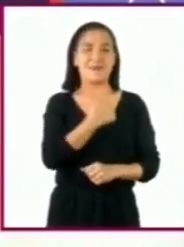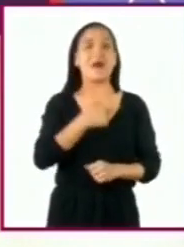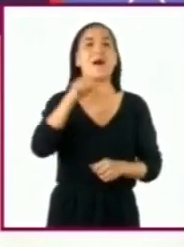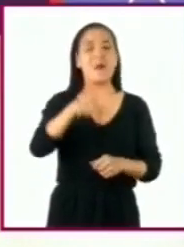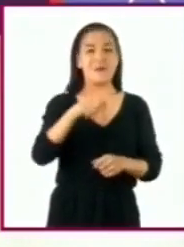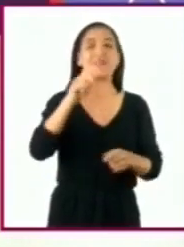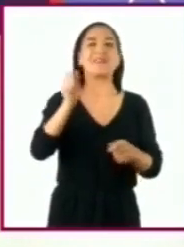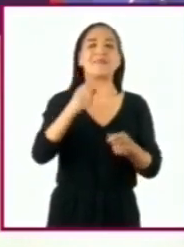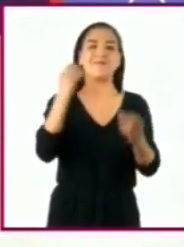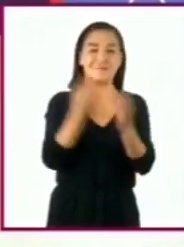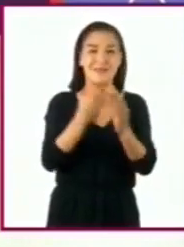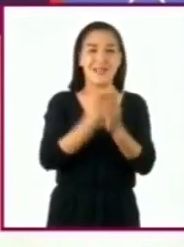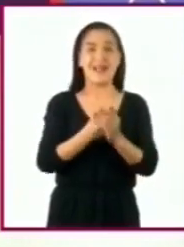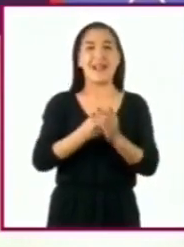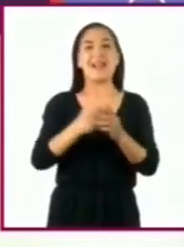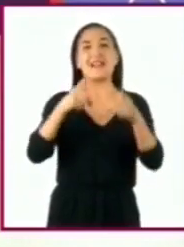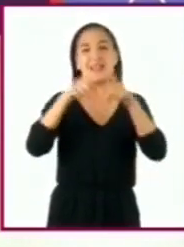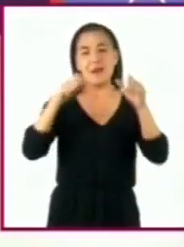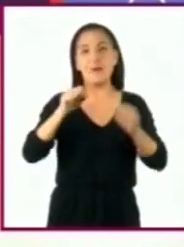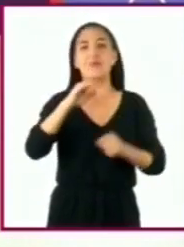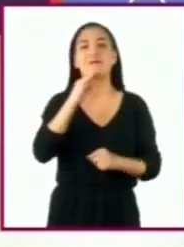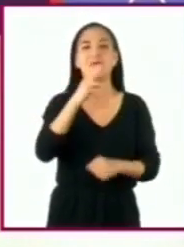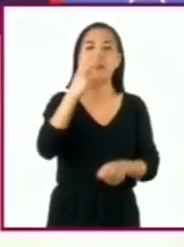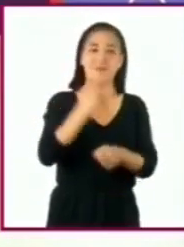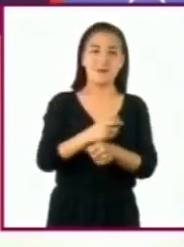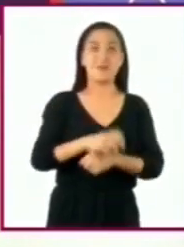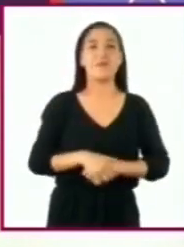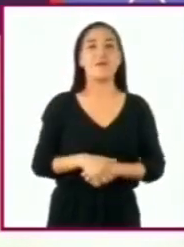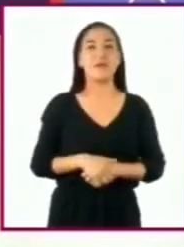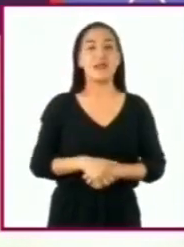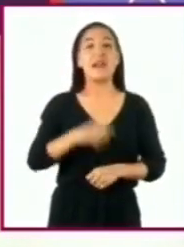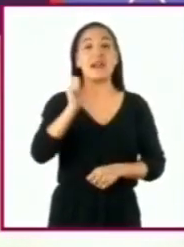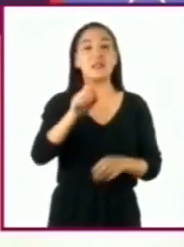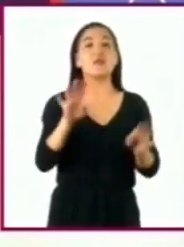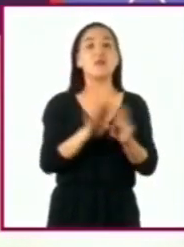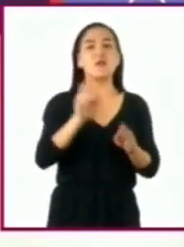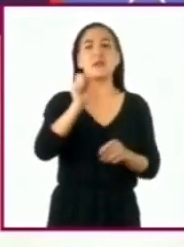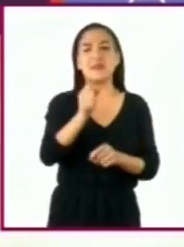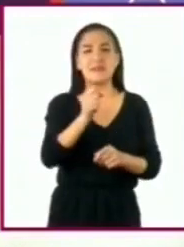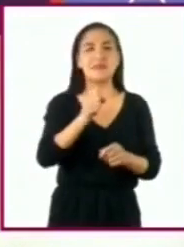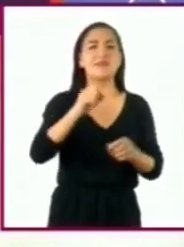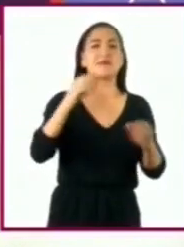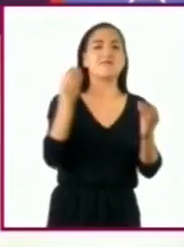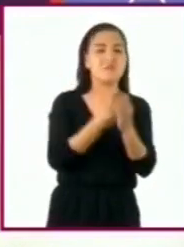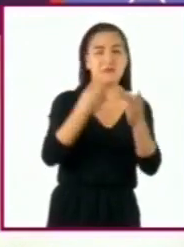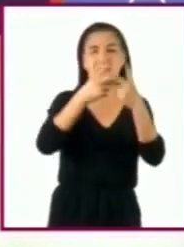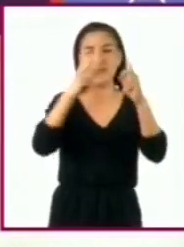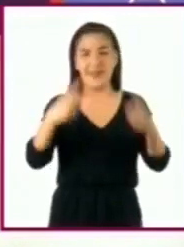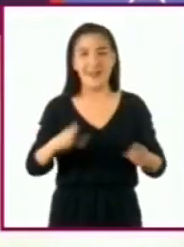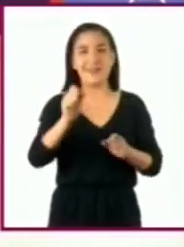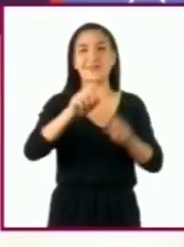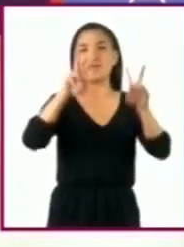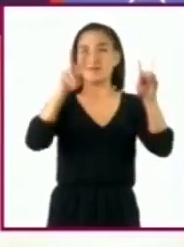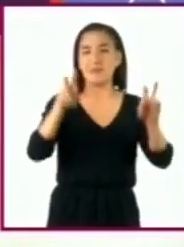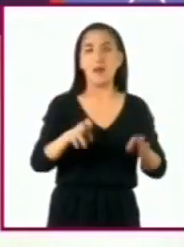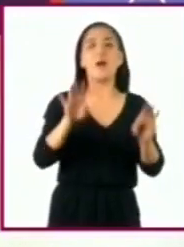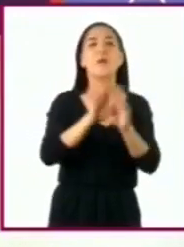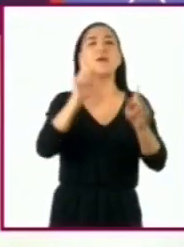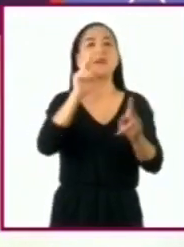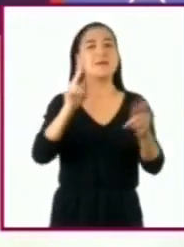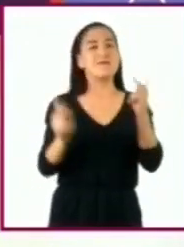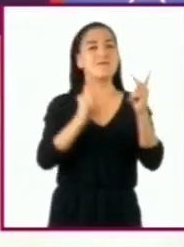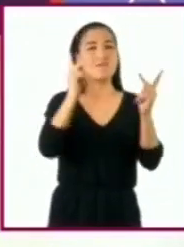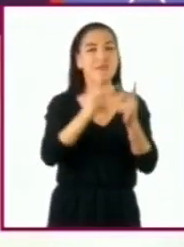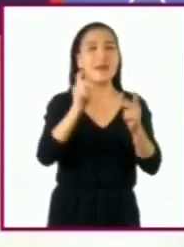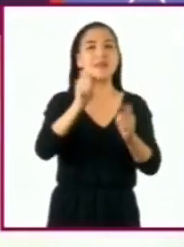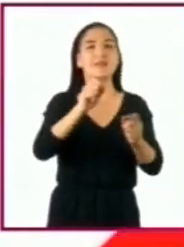más de Lengua Materna 2. En esta sesión hablaremos sobre cómo desarrollar un tema y haremos comparación de varios textos que nos